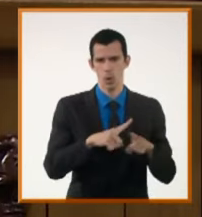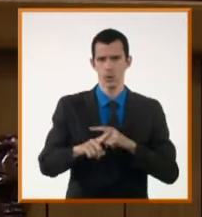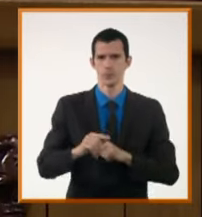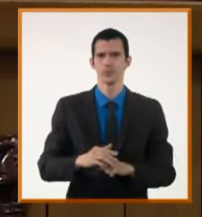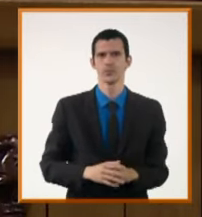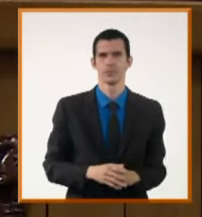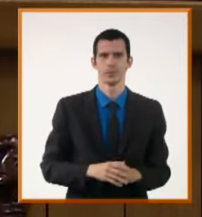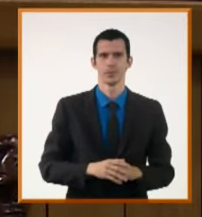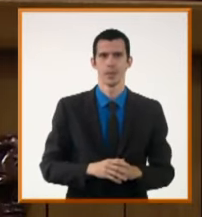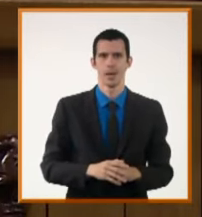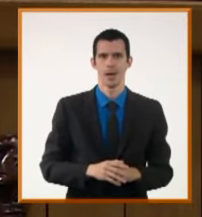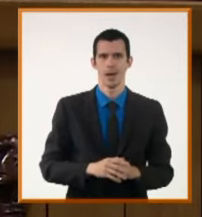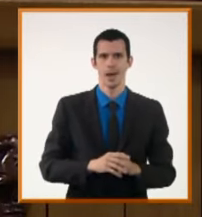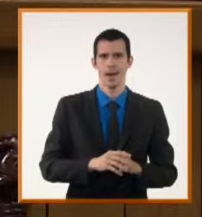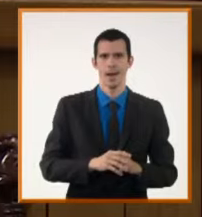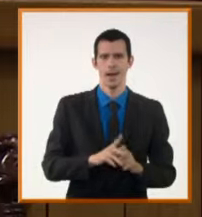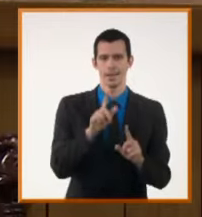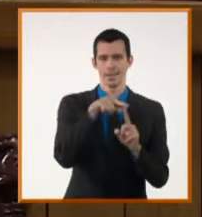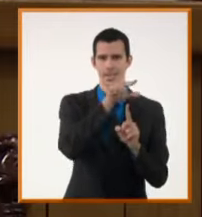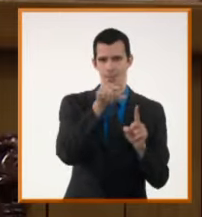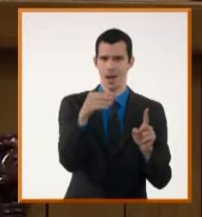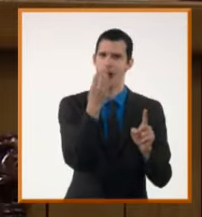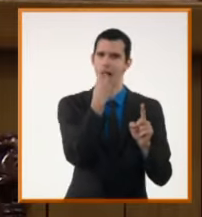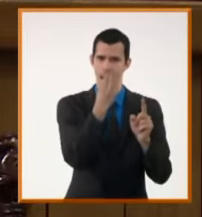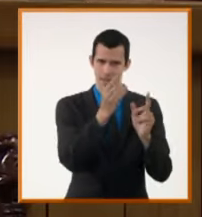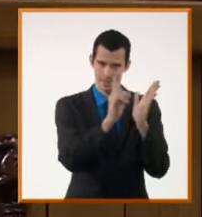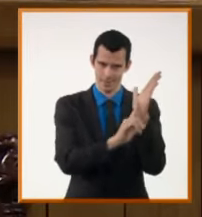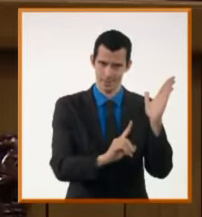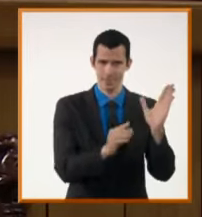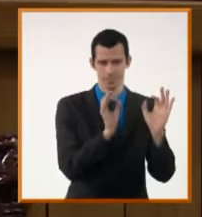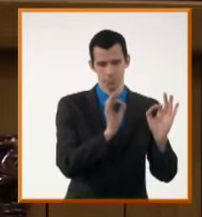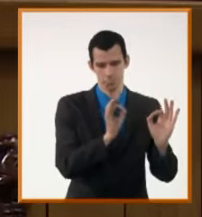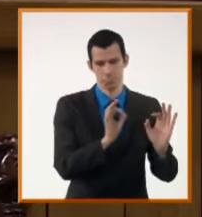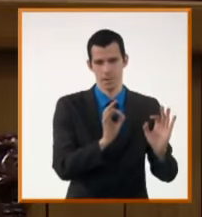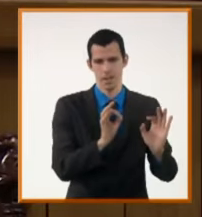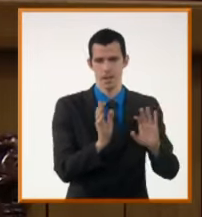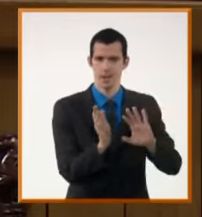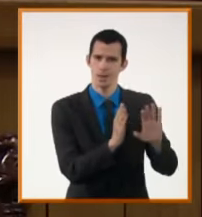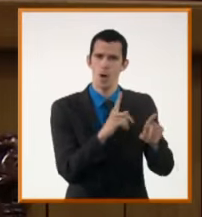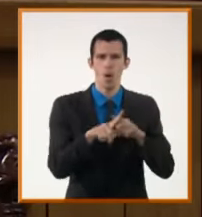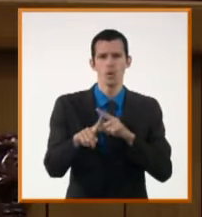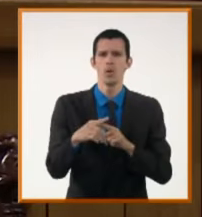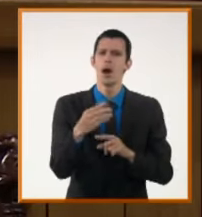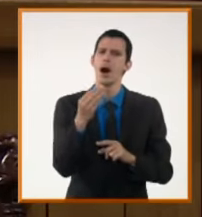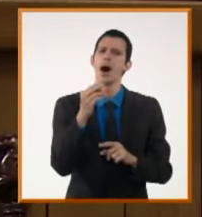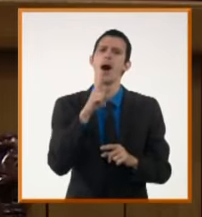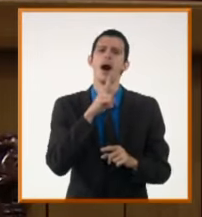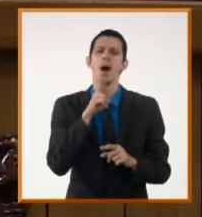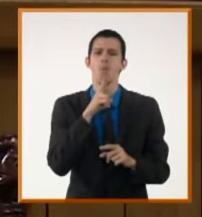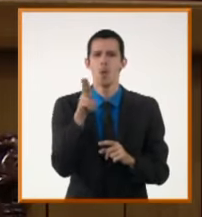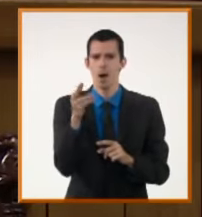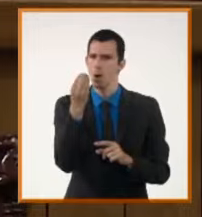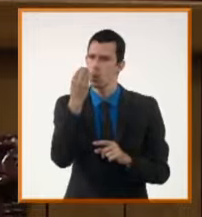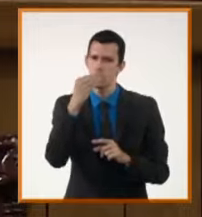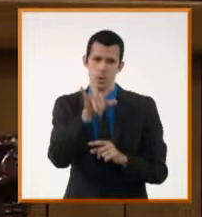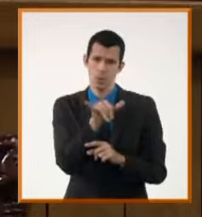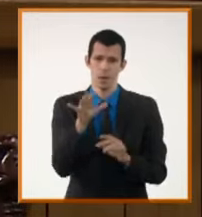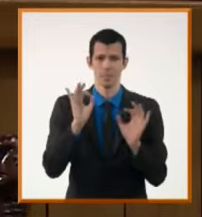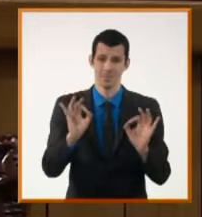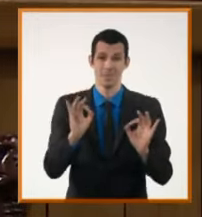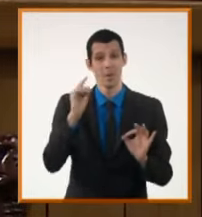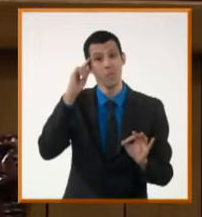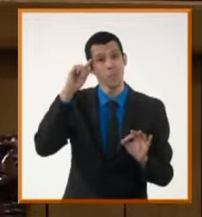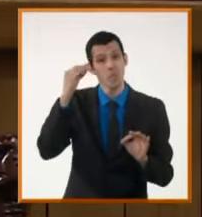esa tarifa, sobre todo a los que no tienen un reloj, que pagan lo que consumen. Esa tarifa no metrada,